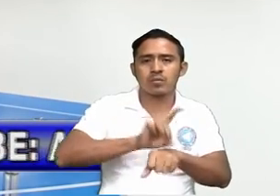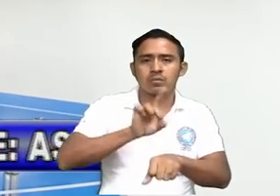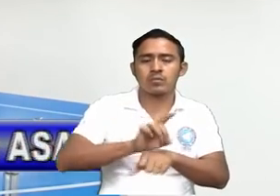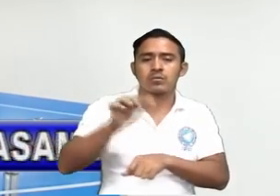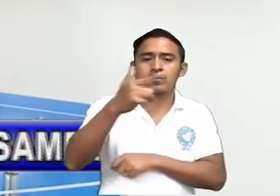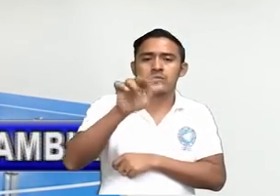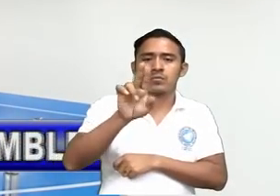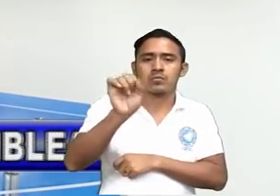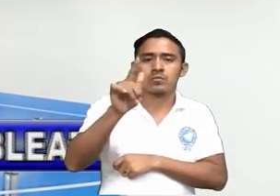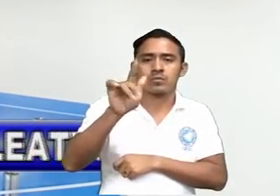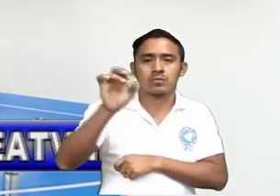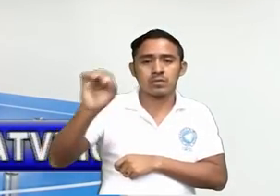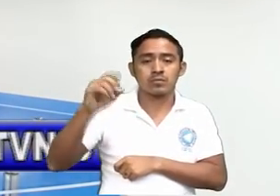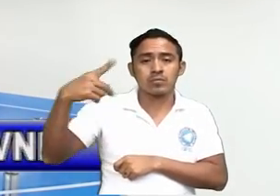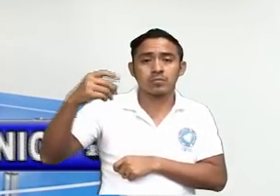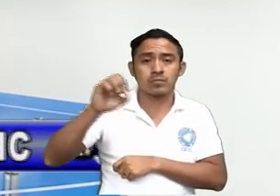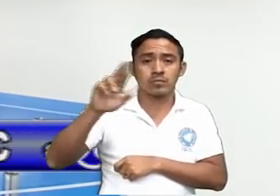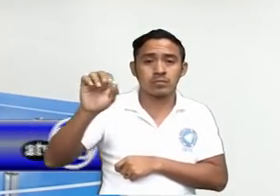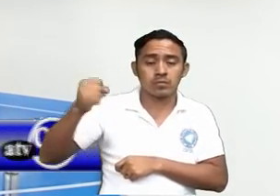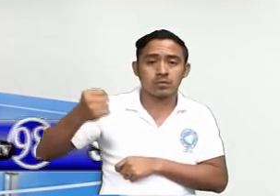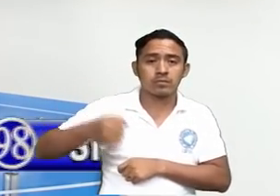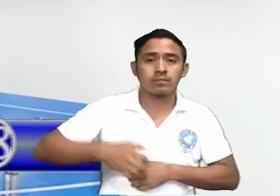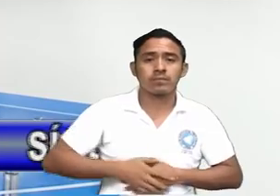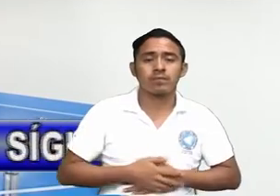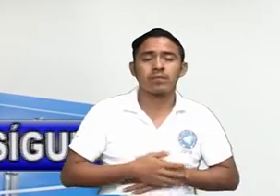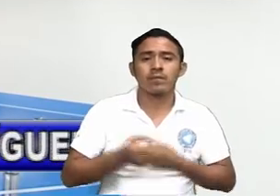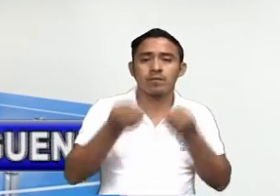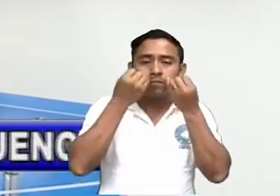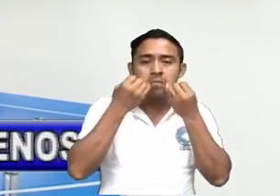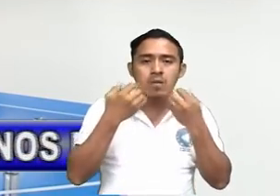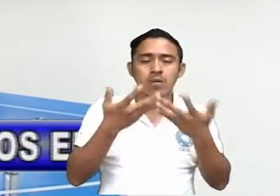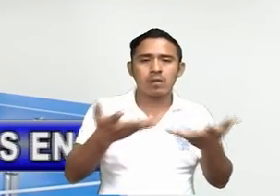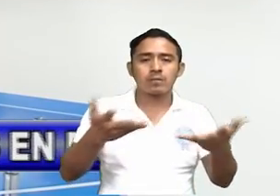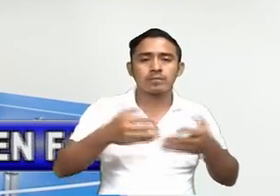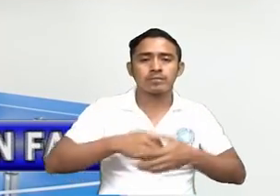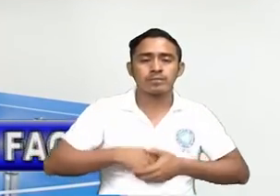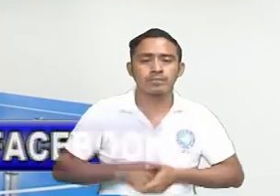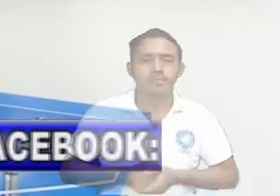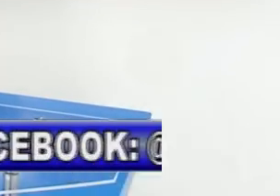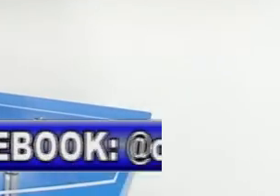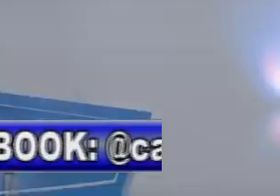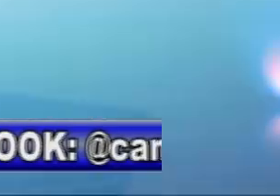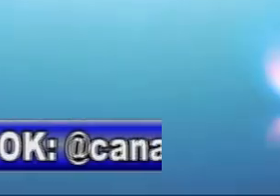Gustavo Porras, presidente del Legislativo Nicaragüense. A continuación les dejamos más detalles.